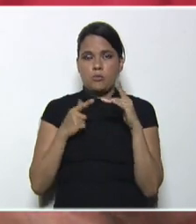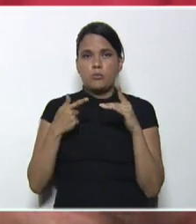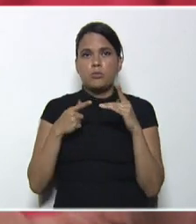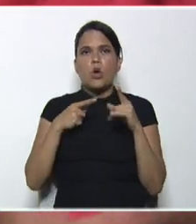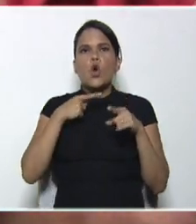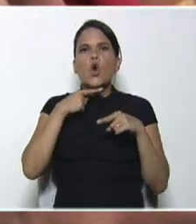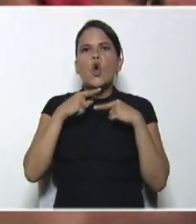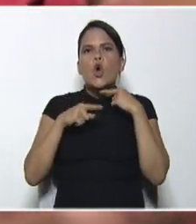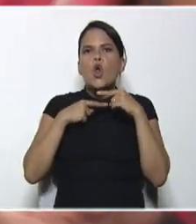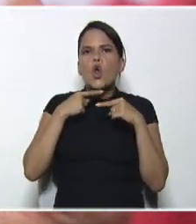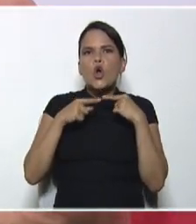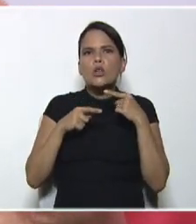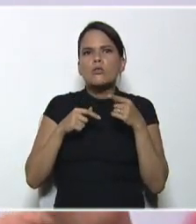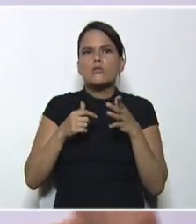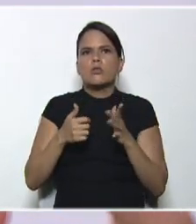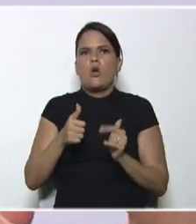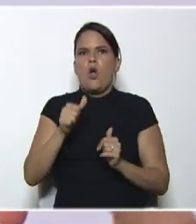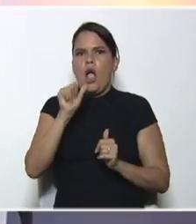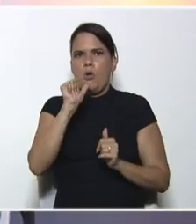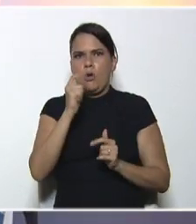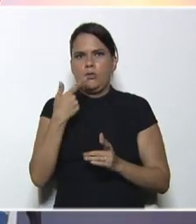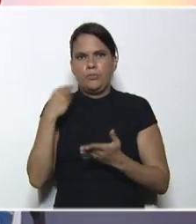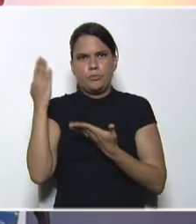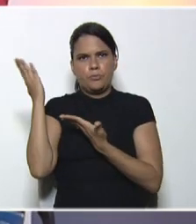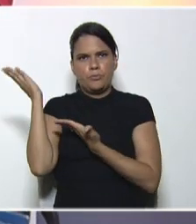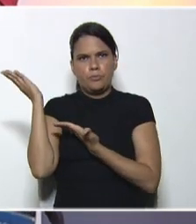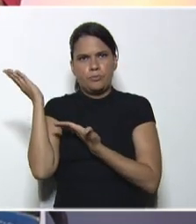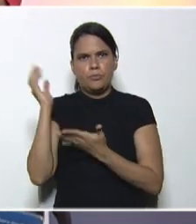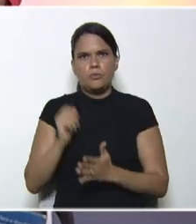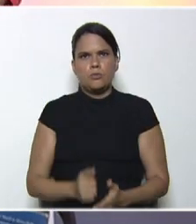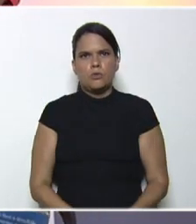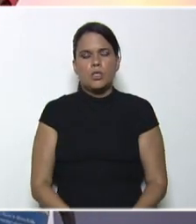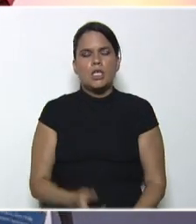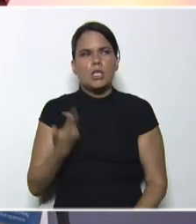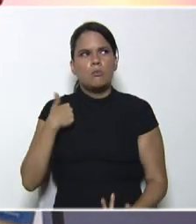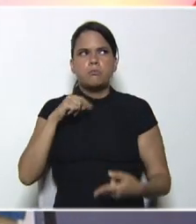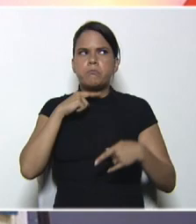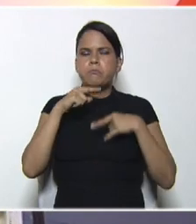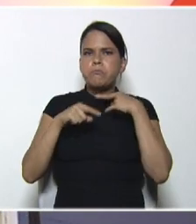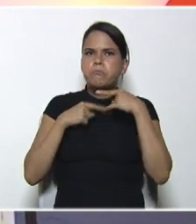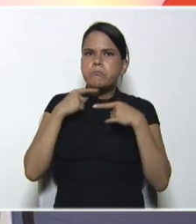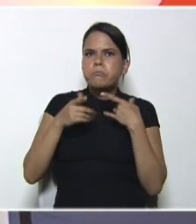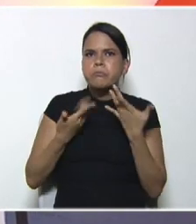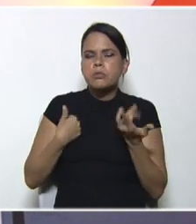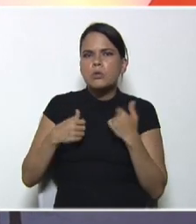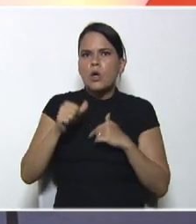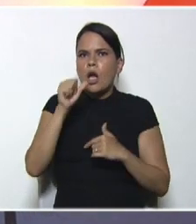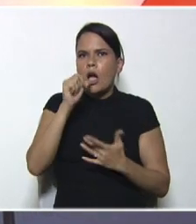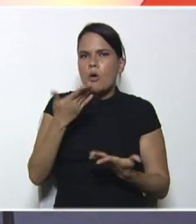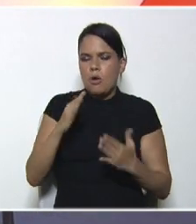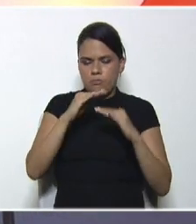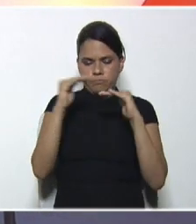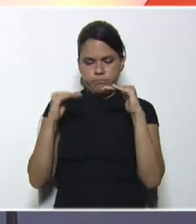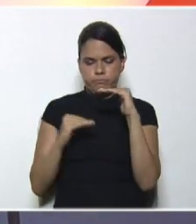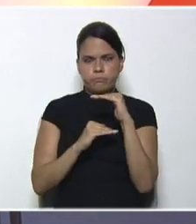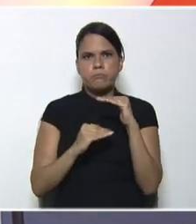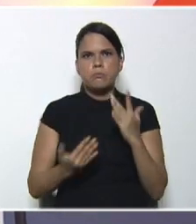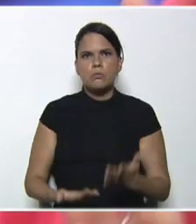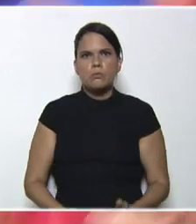colorante con agua. Veámoslo acá. Tenemos el agua con colorante en la parte de